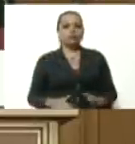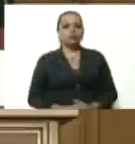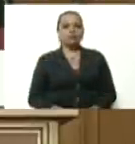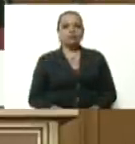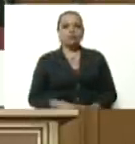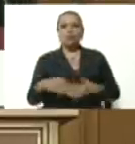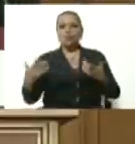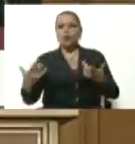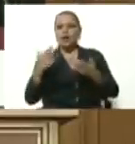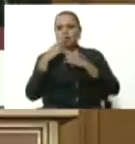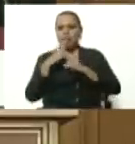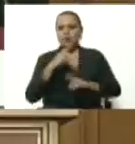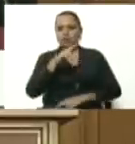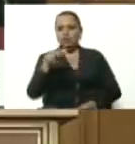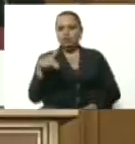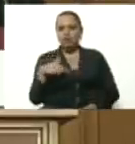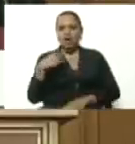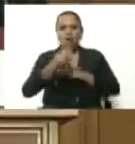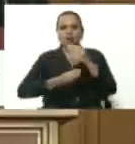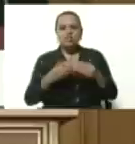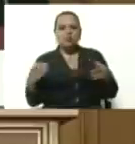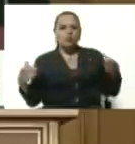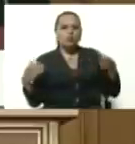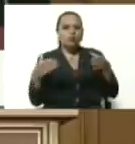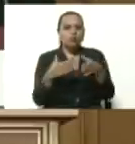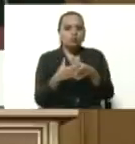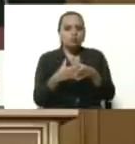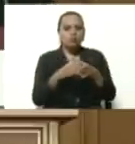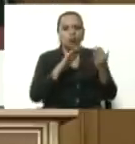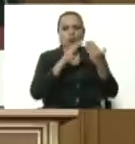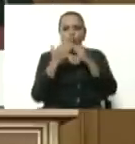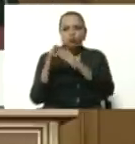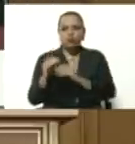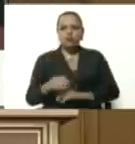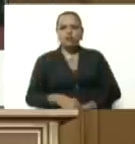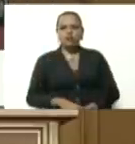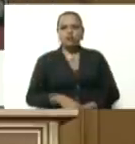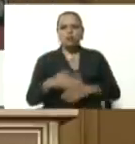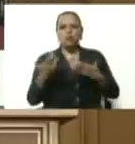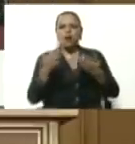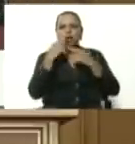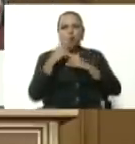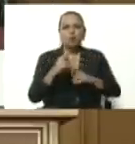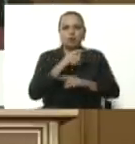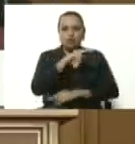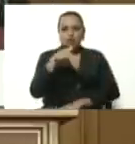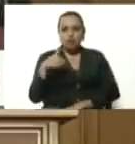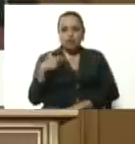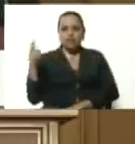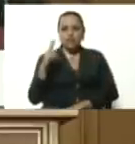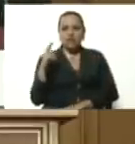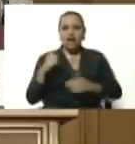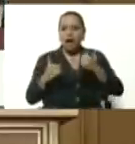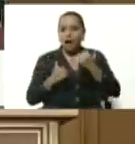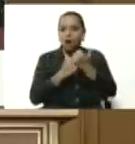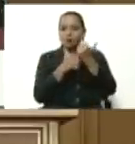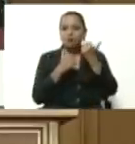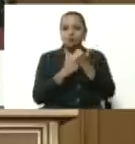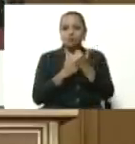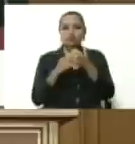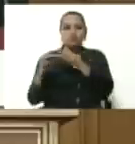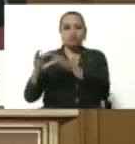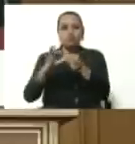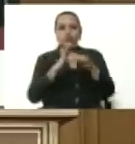¿Cuál fue la respuesta nuestra? Lo hacemos en colectivo. ¿Cuál fue la respuesta nuestra? La solidaridad y la